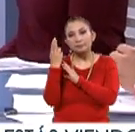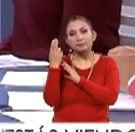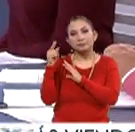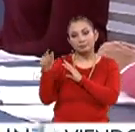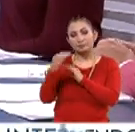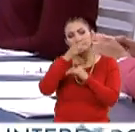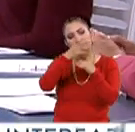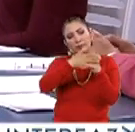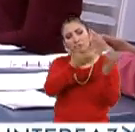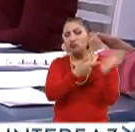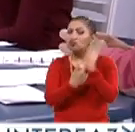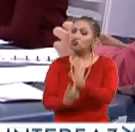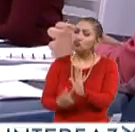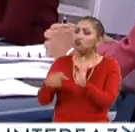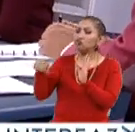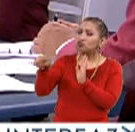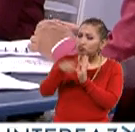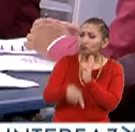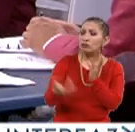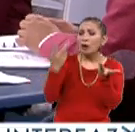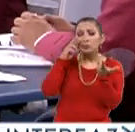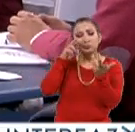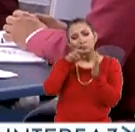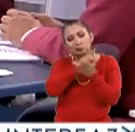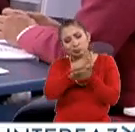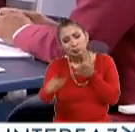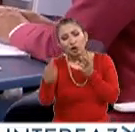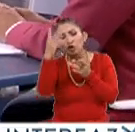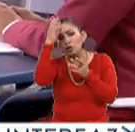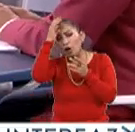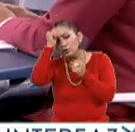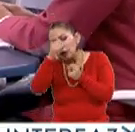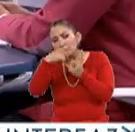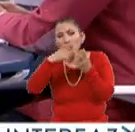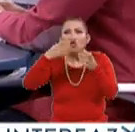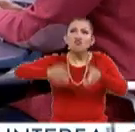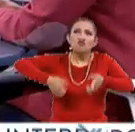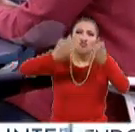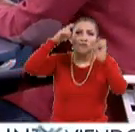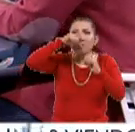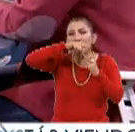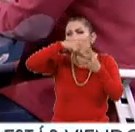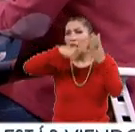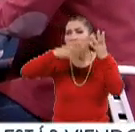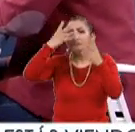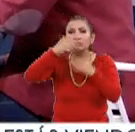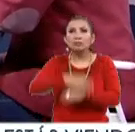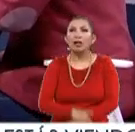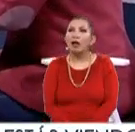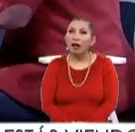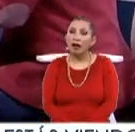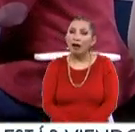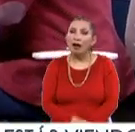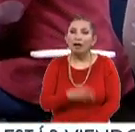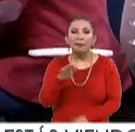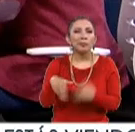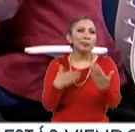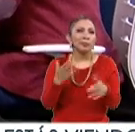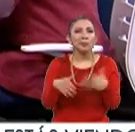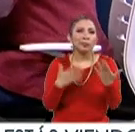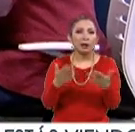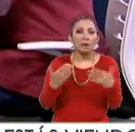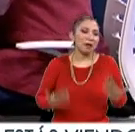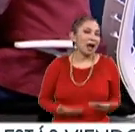ahí, y nos mostró en transparencia sus conceptos arquitectónicos sobre los mayas, una cosa bellísima. Y después de todo, pues